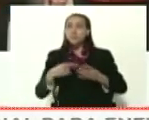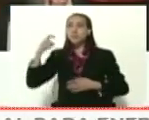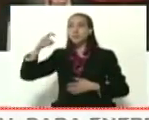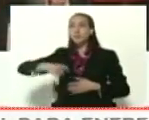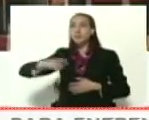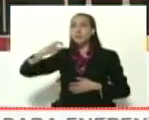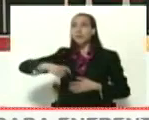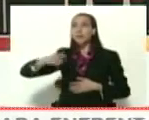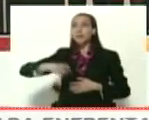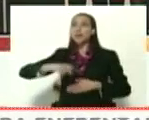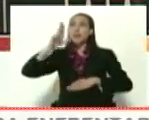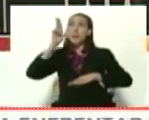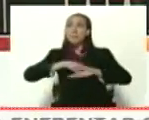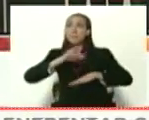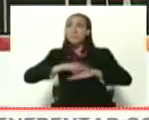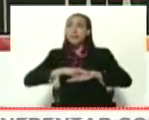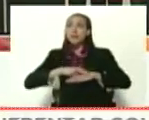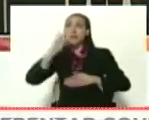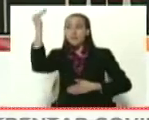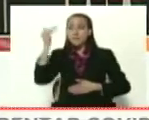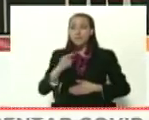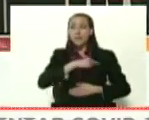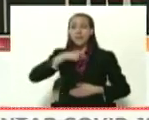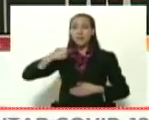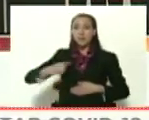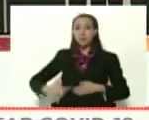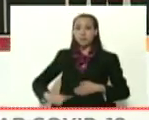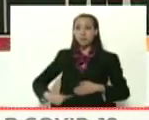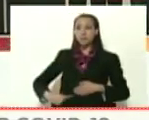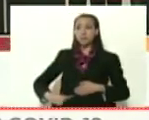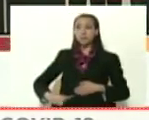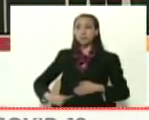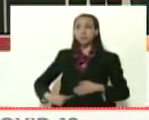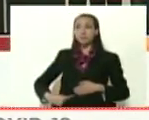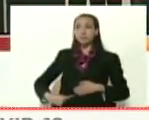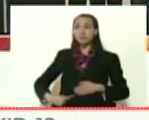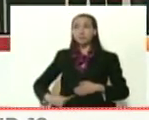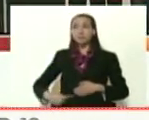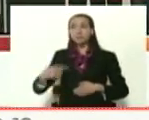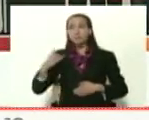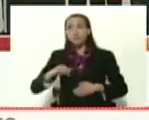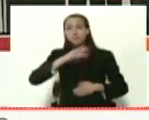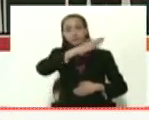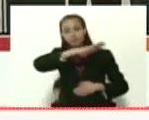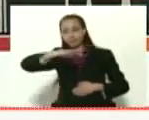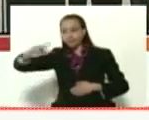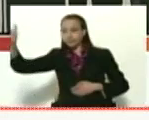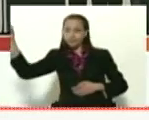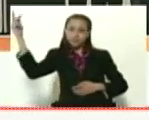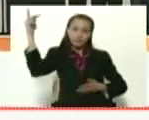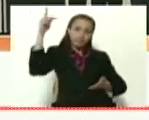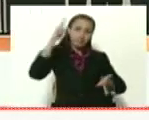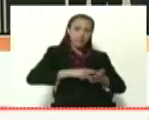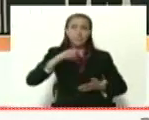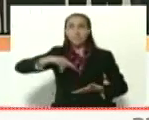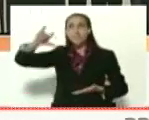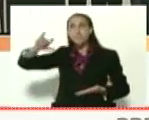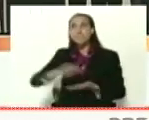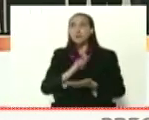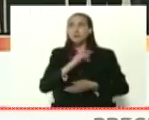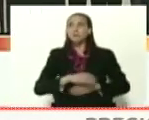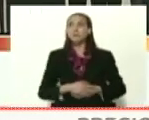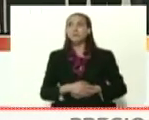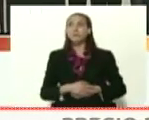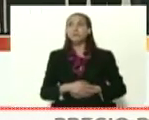insumos médicos desde China, atravesando más de 15.000 kilómetros. Eso demuestra